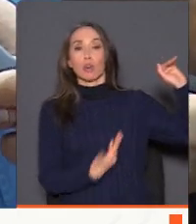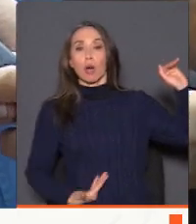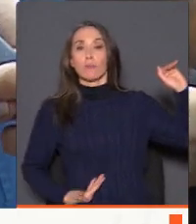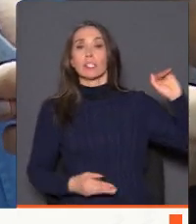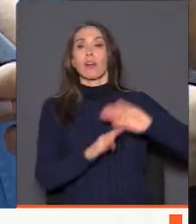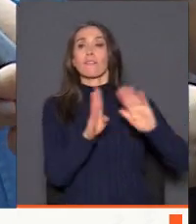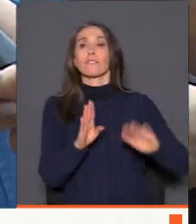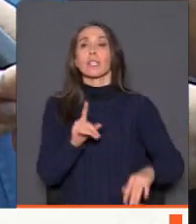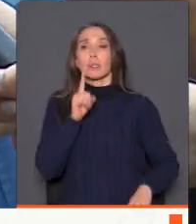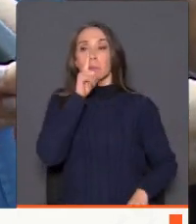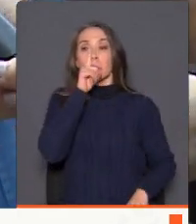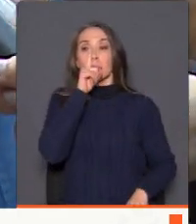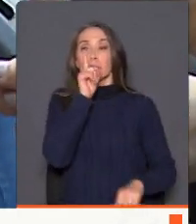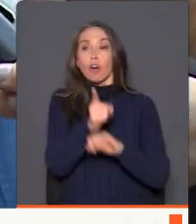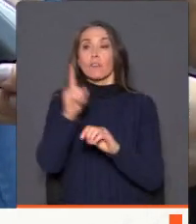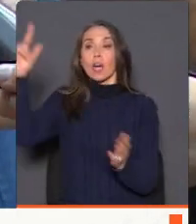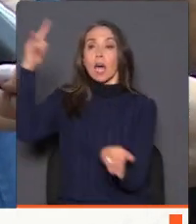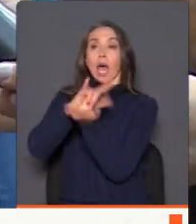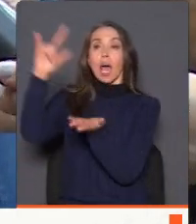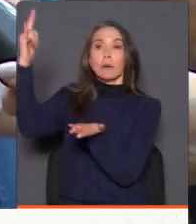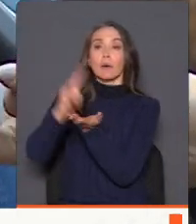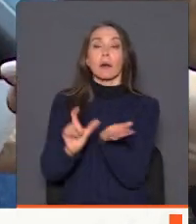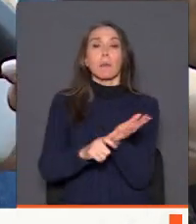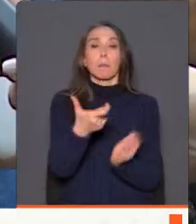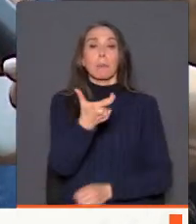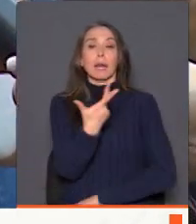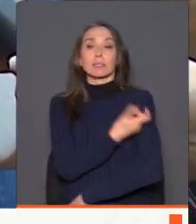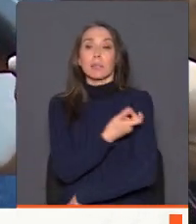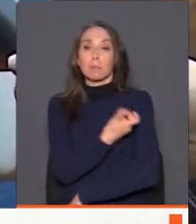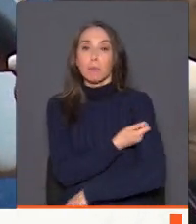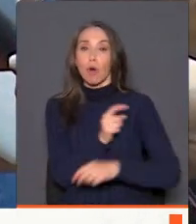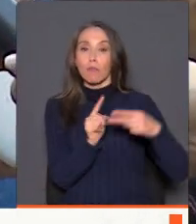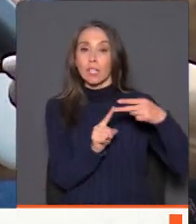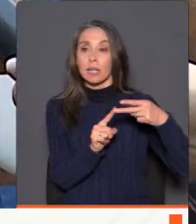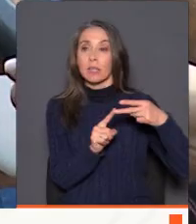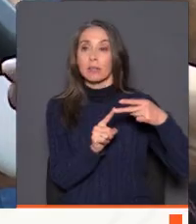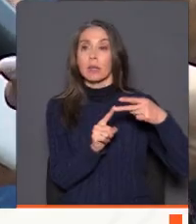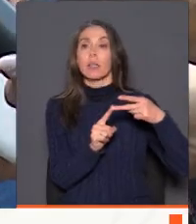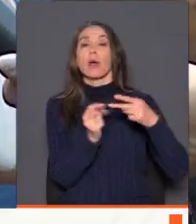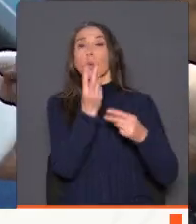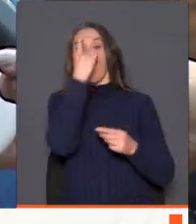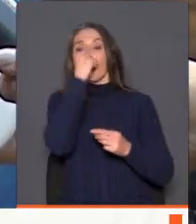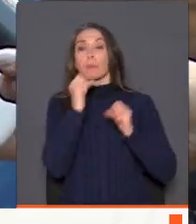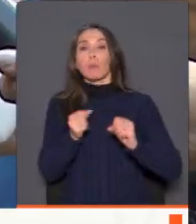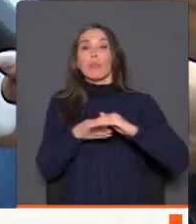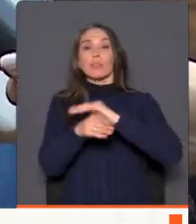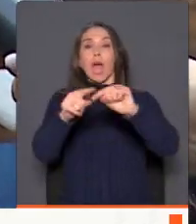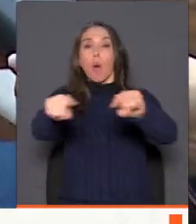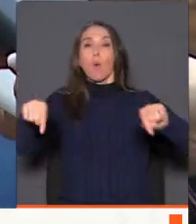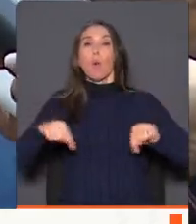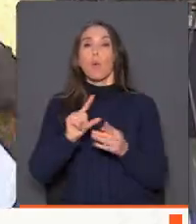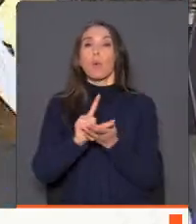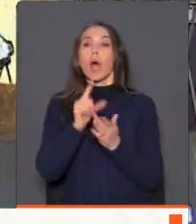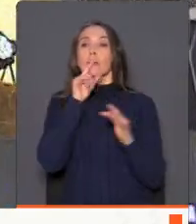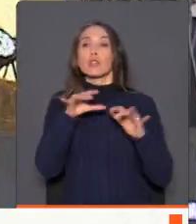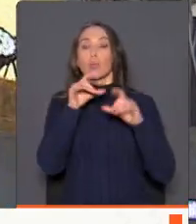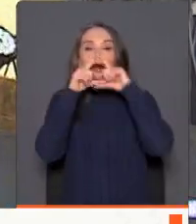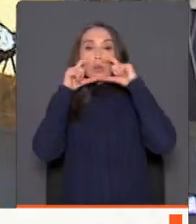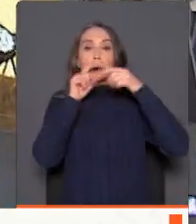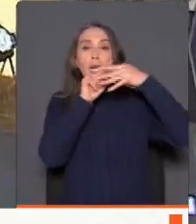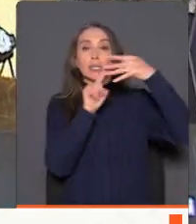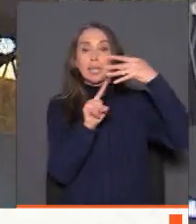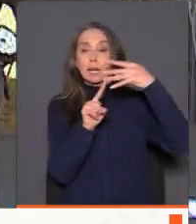PCR aleatorio en el aeropuerto, el pase de movilidad, los aforos, incluso el uso de la mascarilla. Es